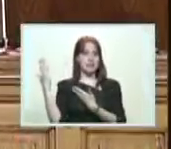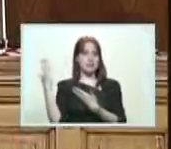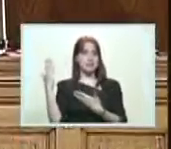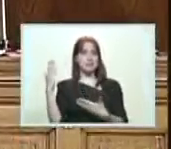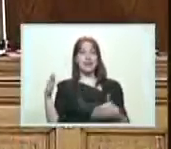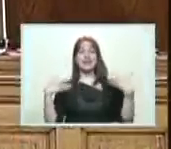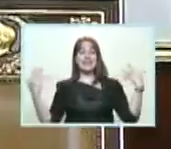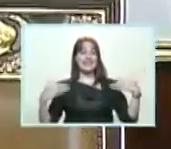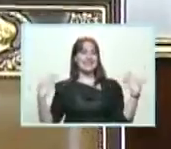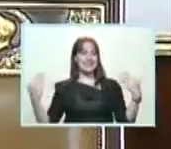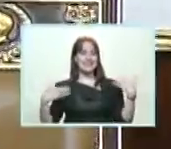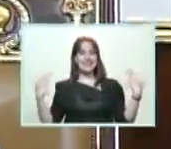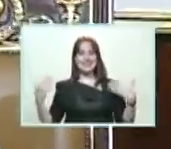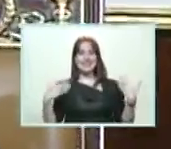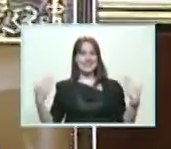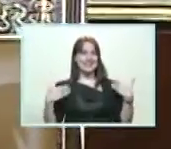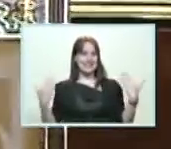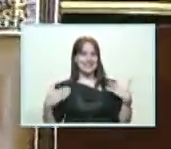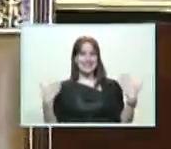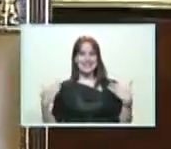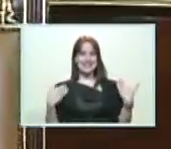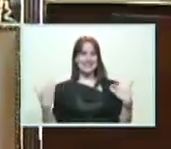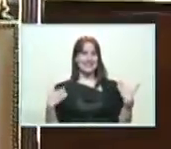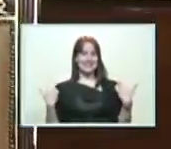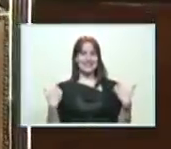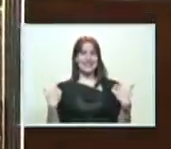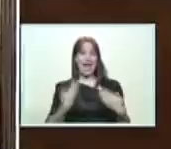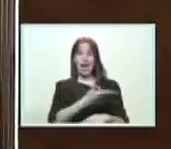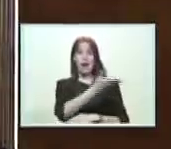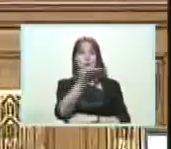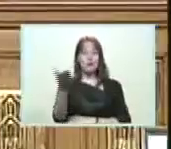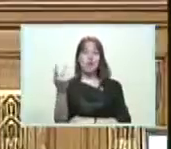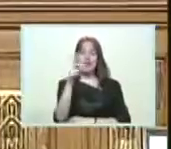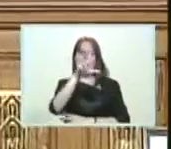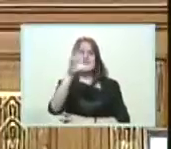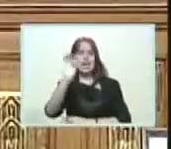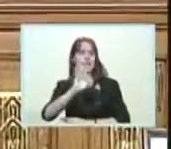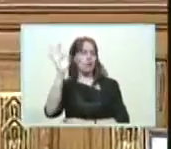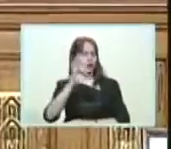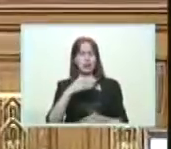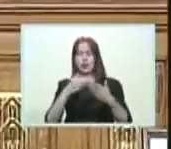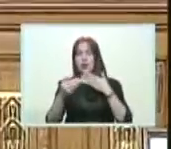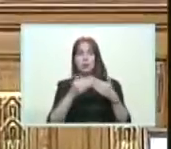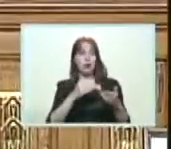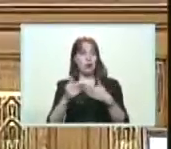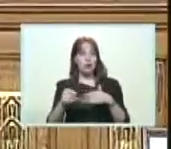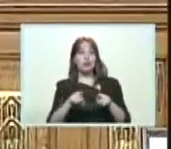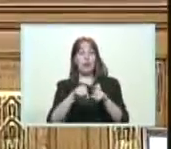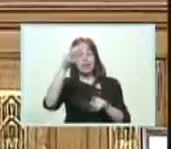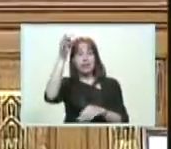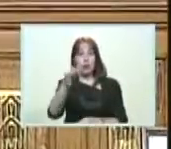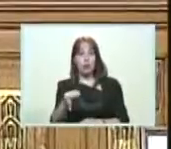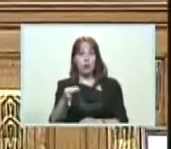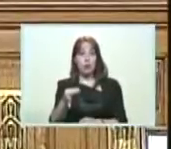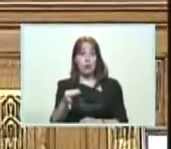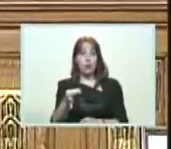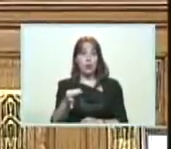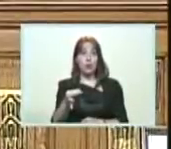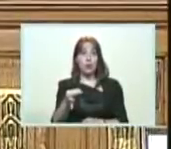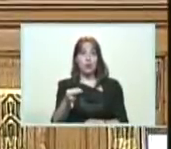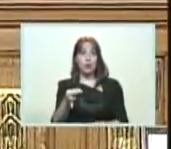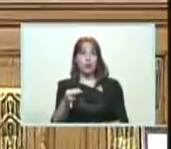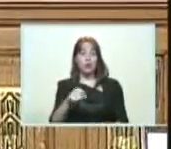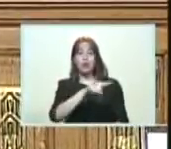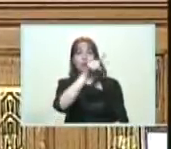Me alegro mucho, aunque ustedes son apenas el 30%, seguro que con